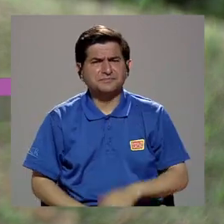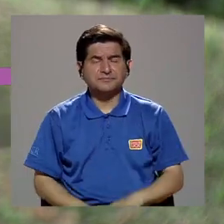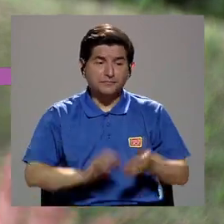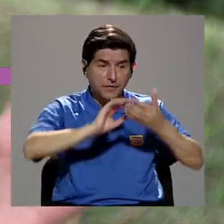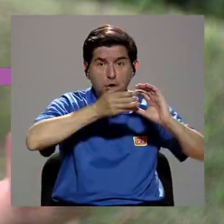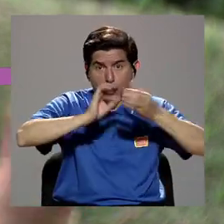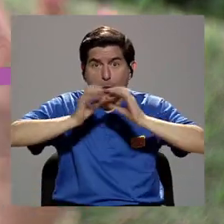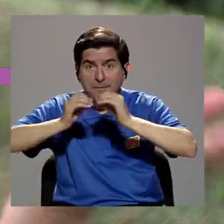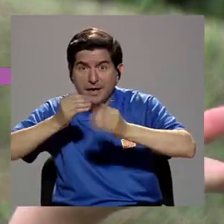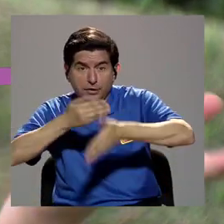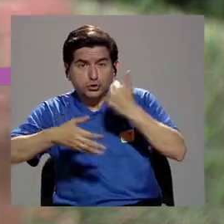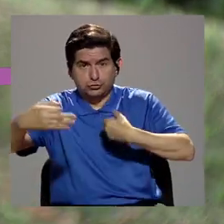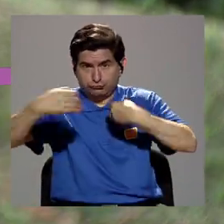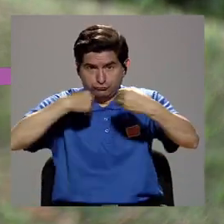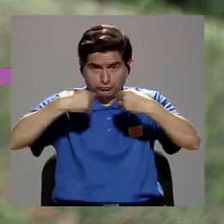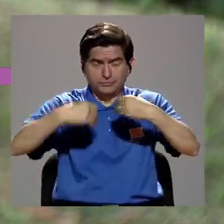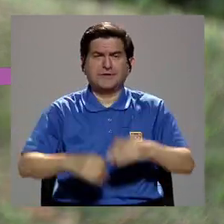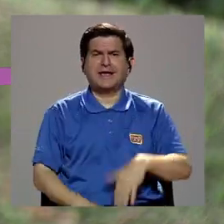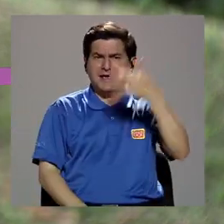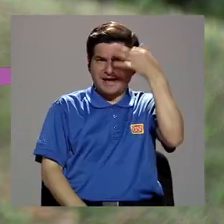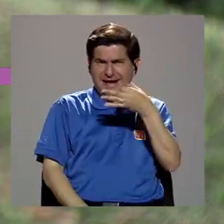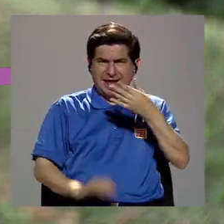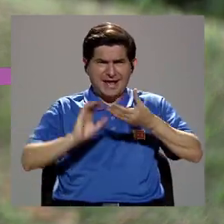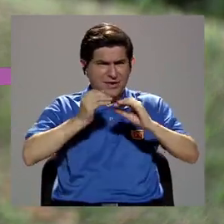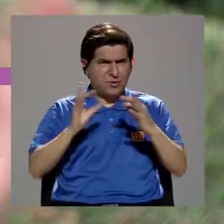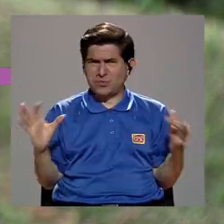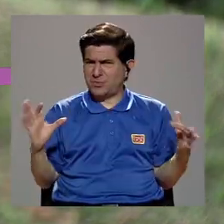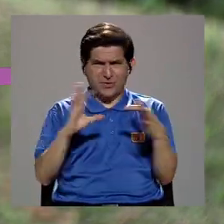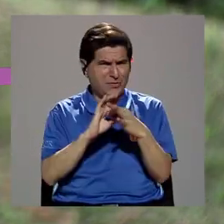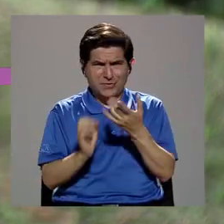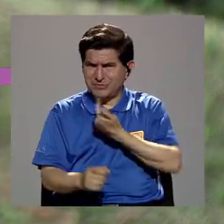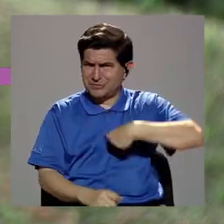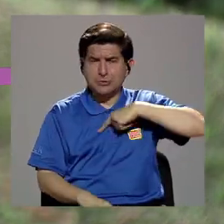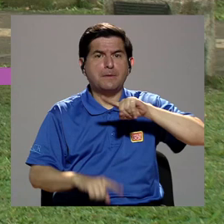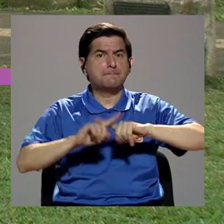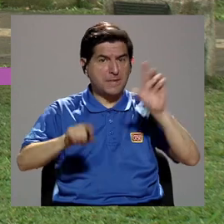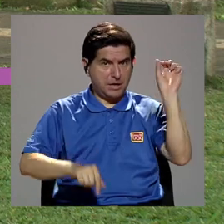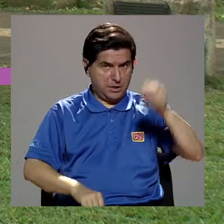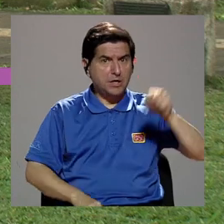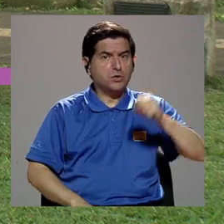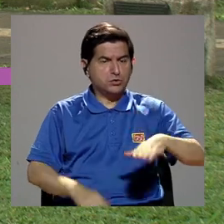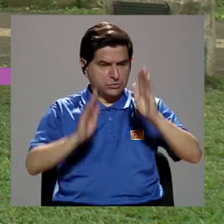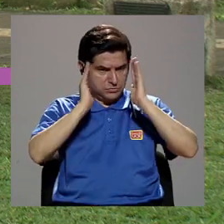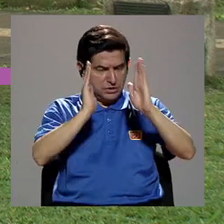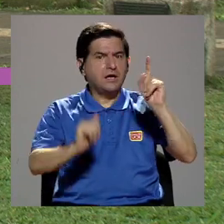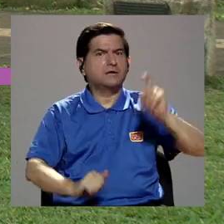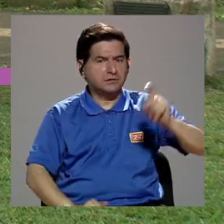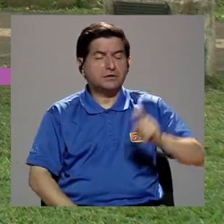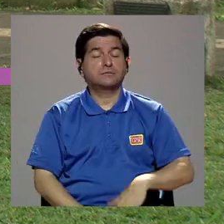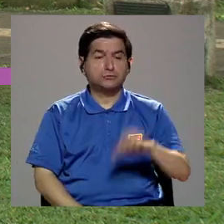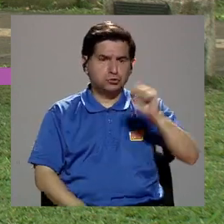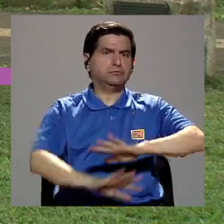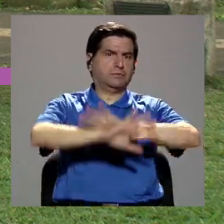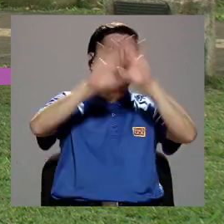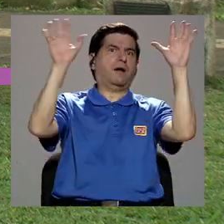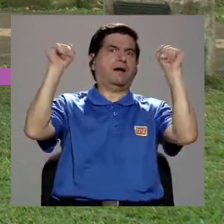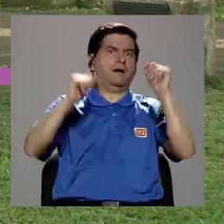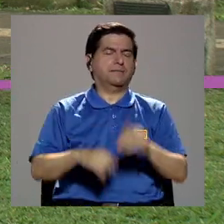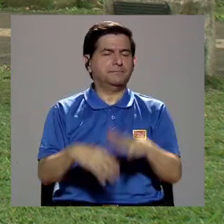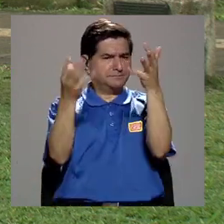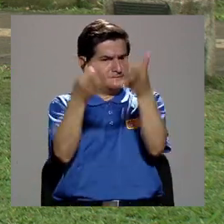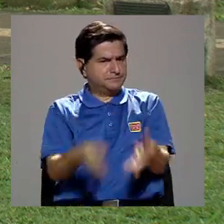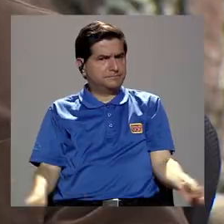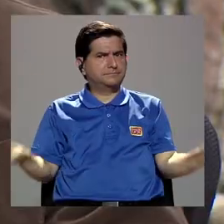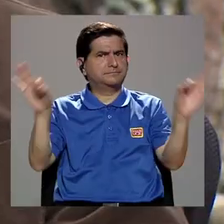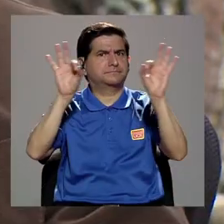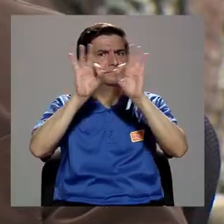que de los números, me decía antes, ¿verdad?, que a veces creemos que los números no tienen que ver con nosotros, pero sí hay números a los cuales hay que prestarles atención. Claro, sí, es